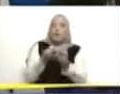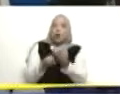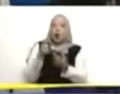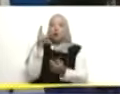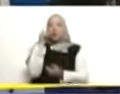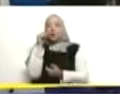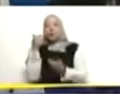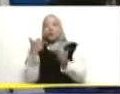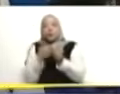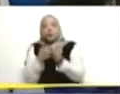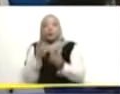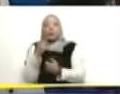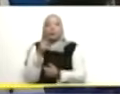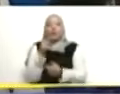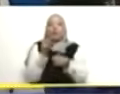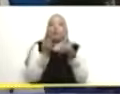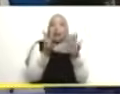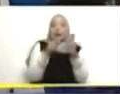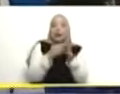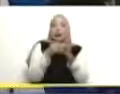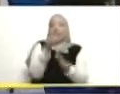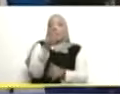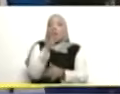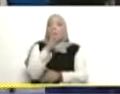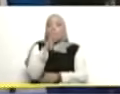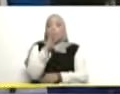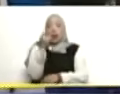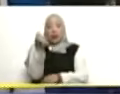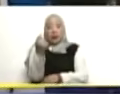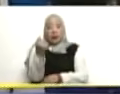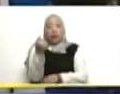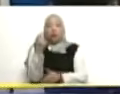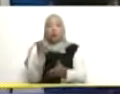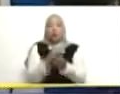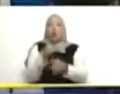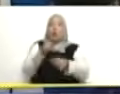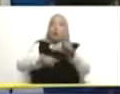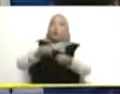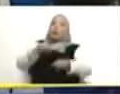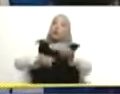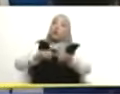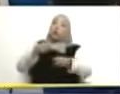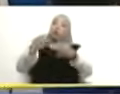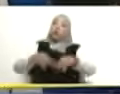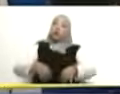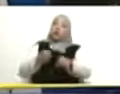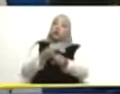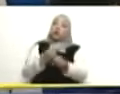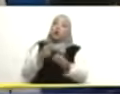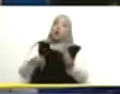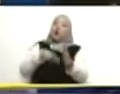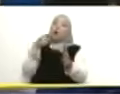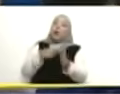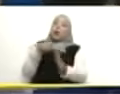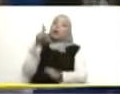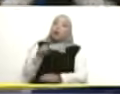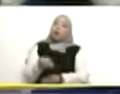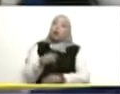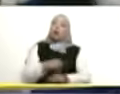también 75.000 créditos para materiales de construcción para completar también